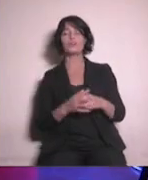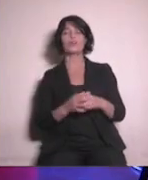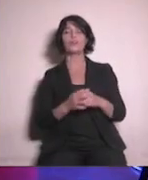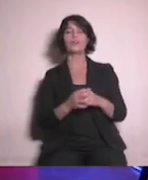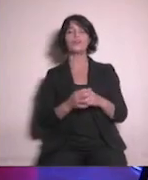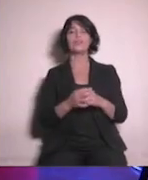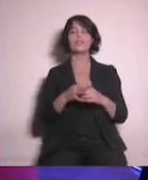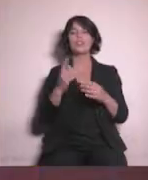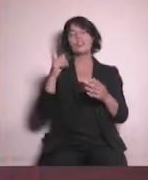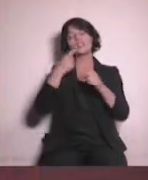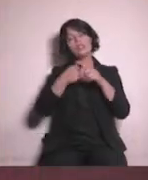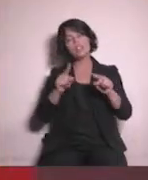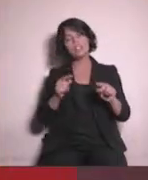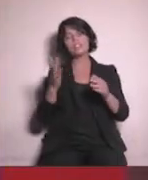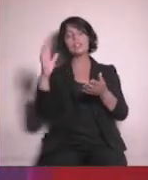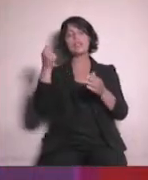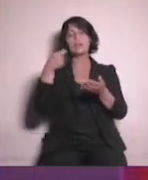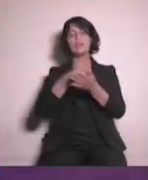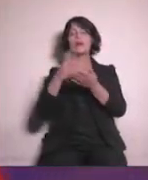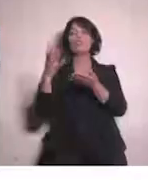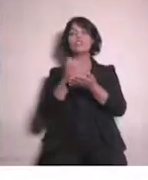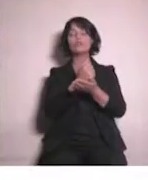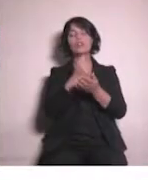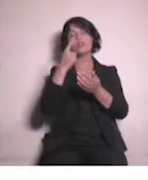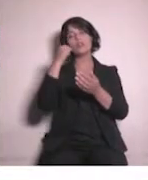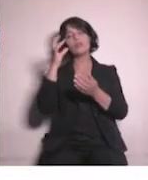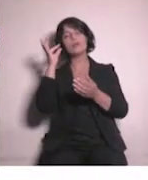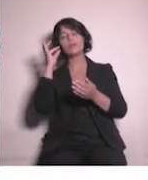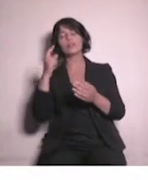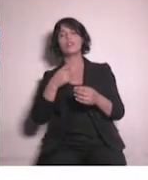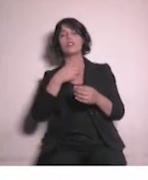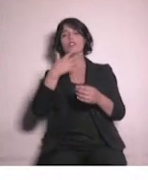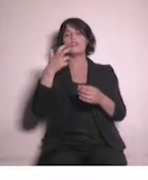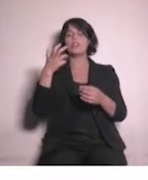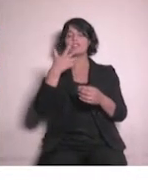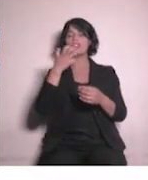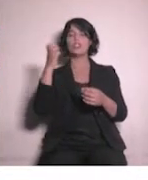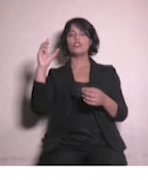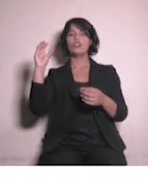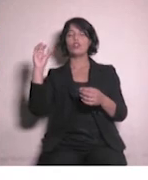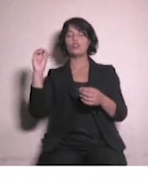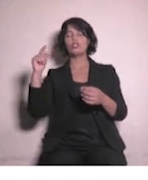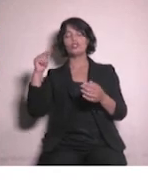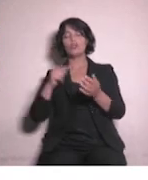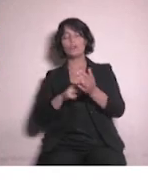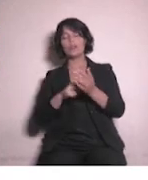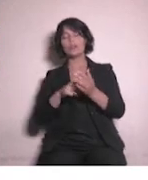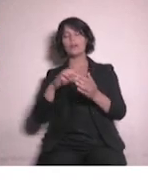sí. 816 mil pesos las mujeres, 908 mil pesos los hombres.